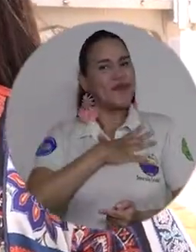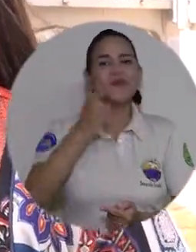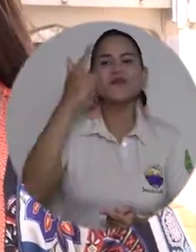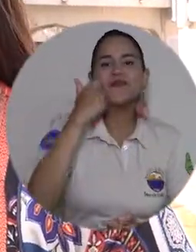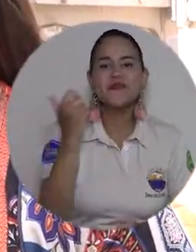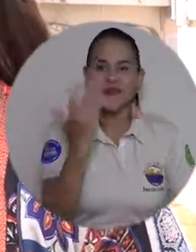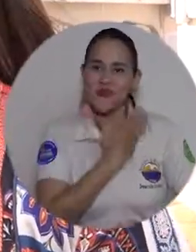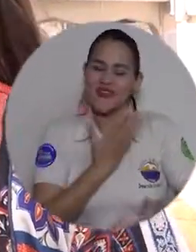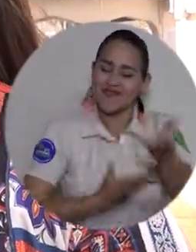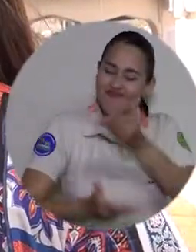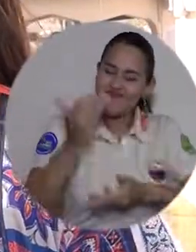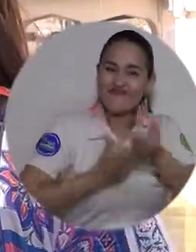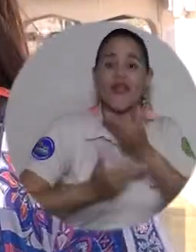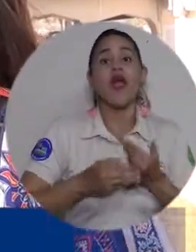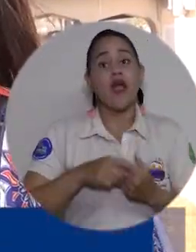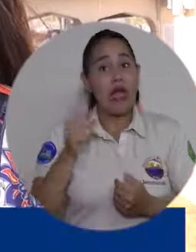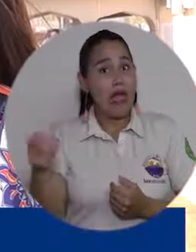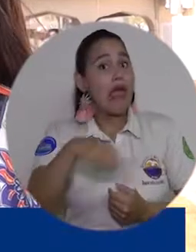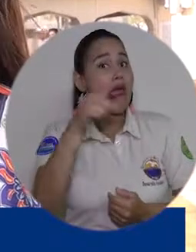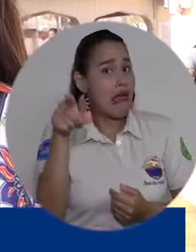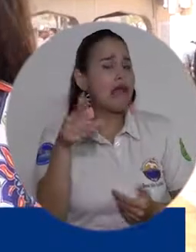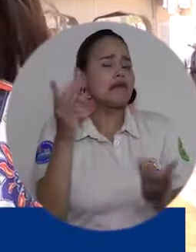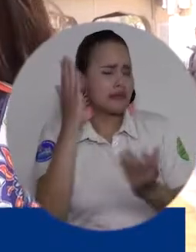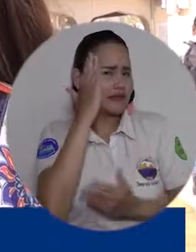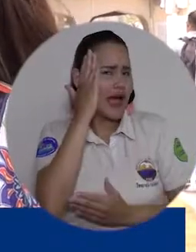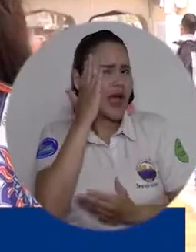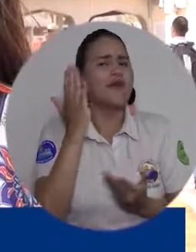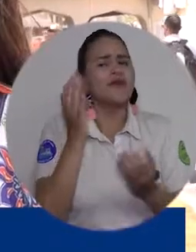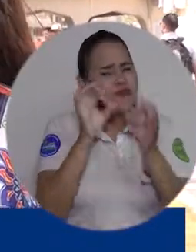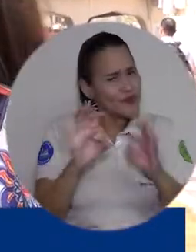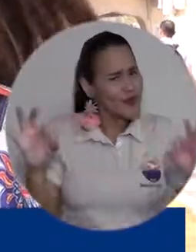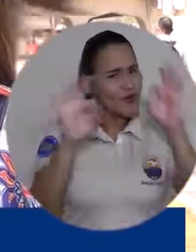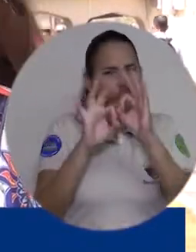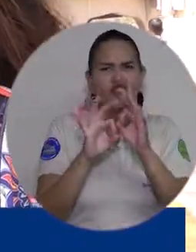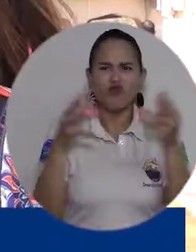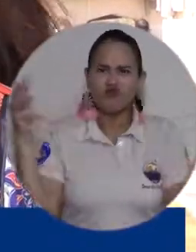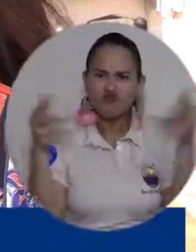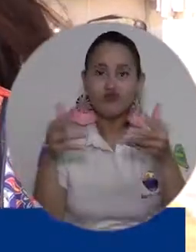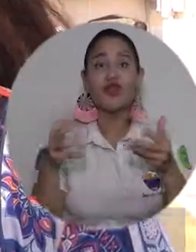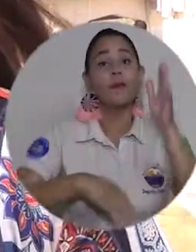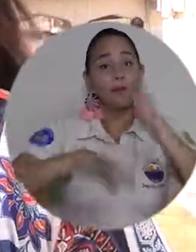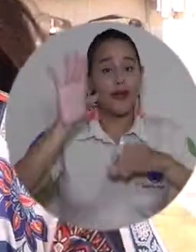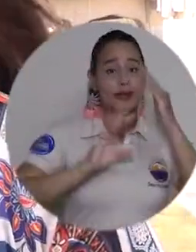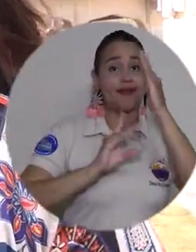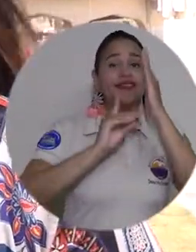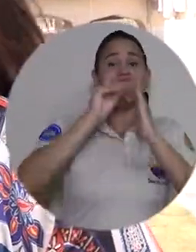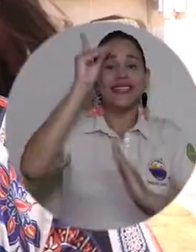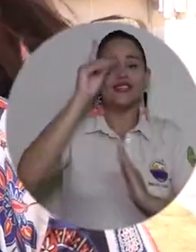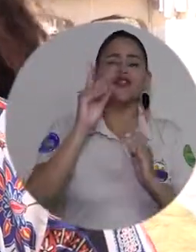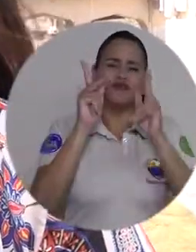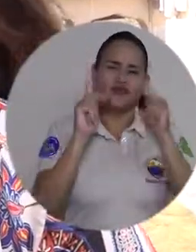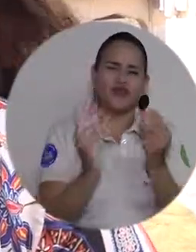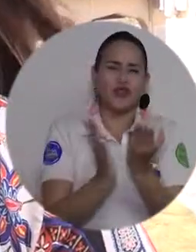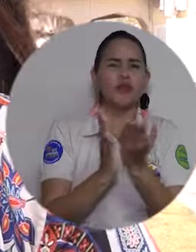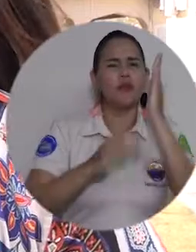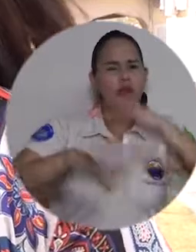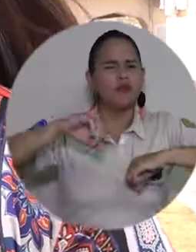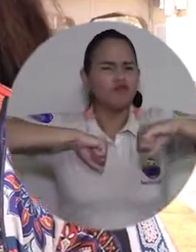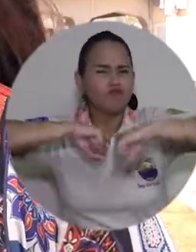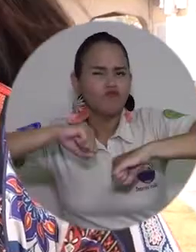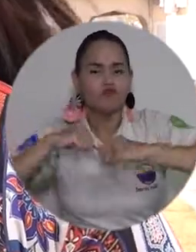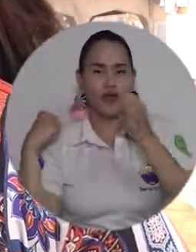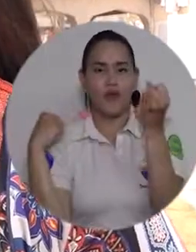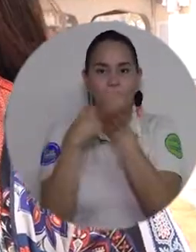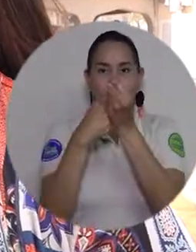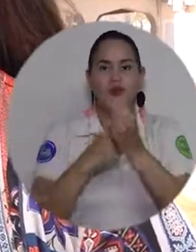para que ellos sientan este acompañamiento que la universidad y desde nuestra dirección tenemos por su logro académico, pero también